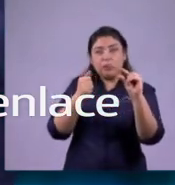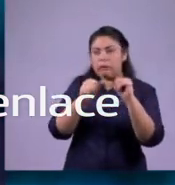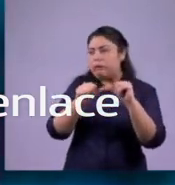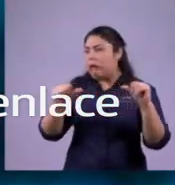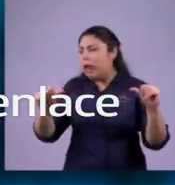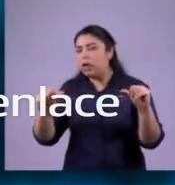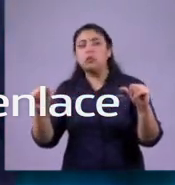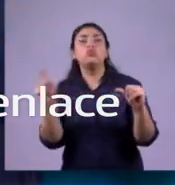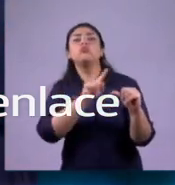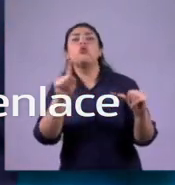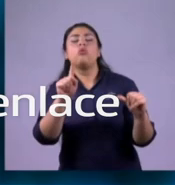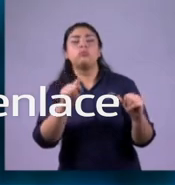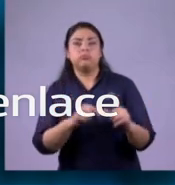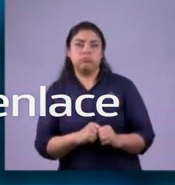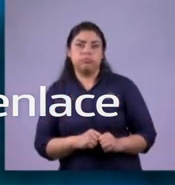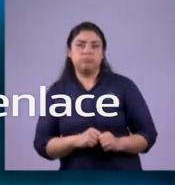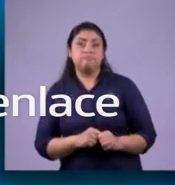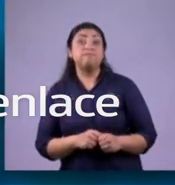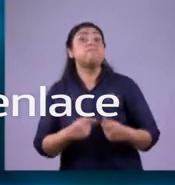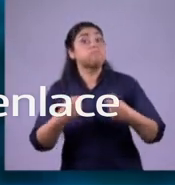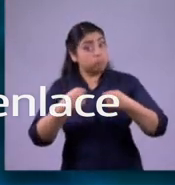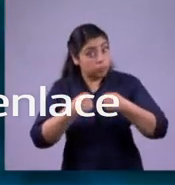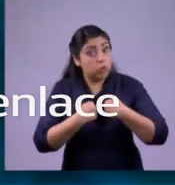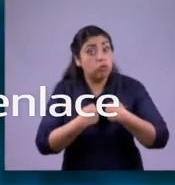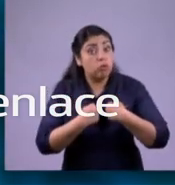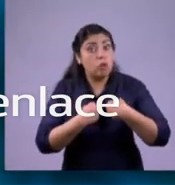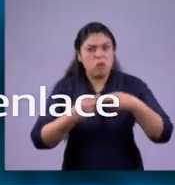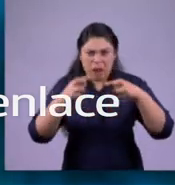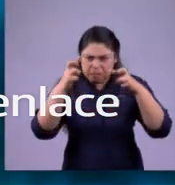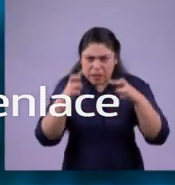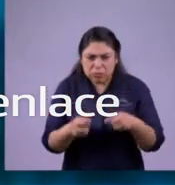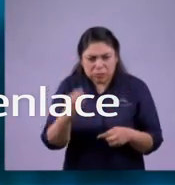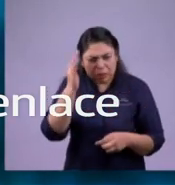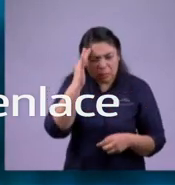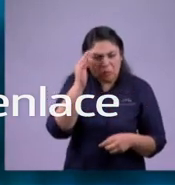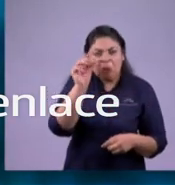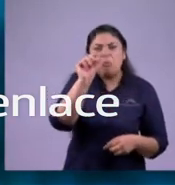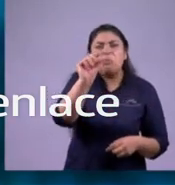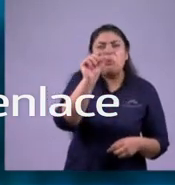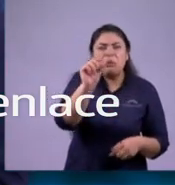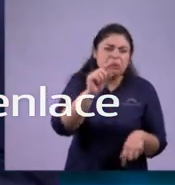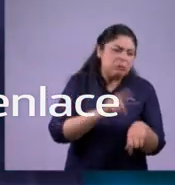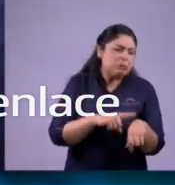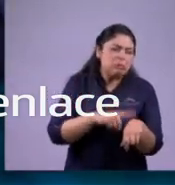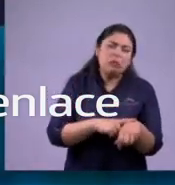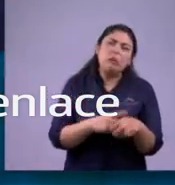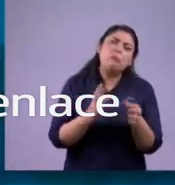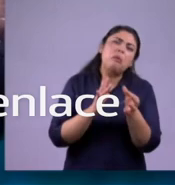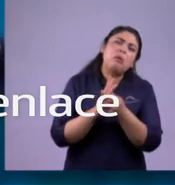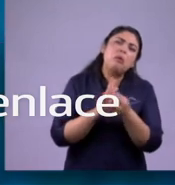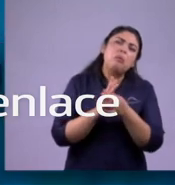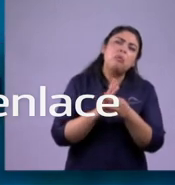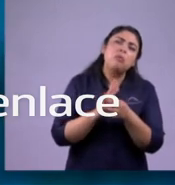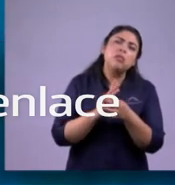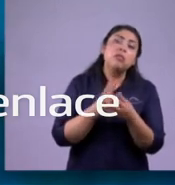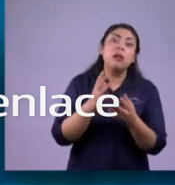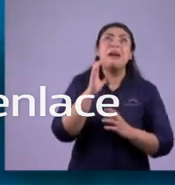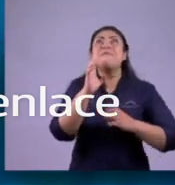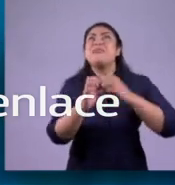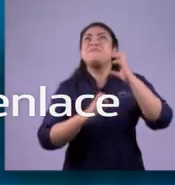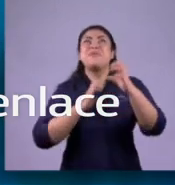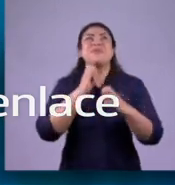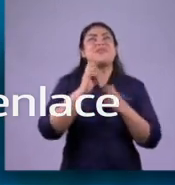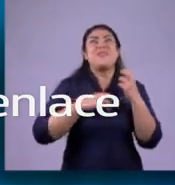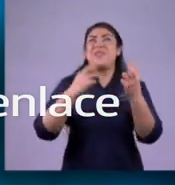entonces cuando soy una persona dada a la corta duración y luego entonces me emociono cuando recibo la